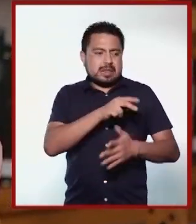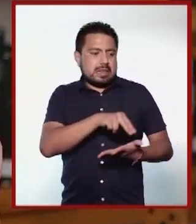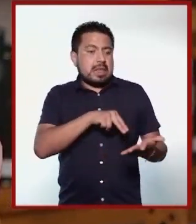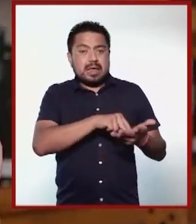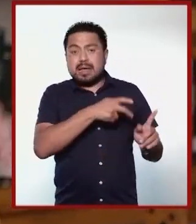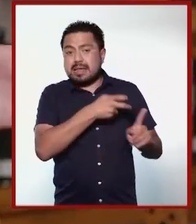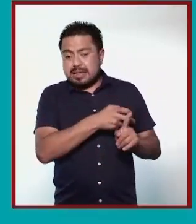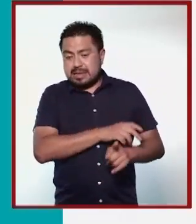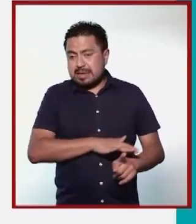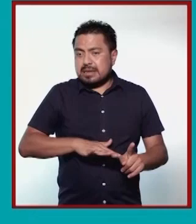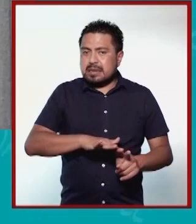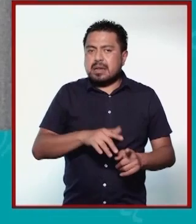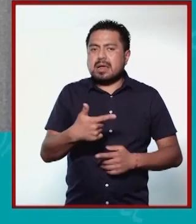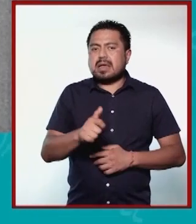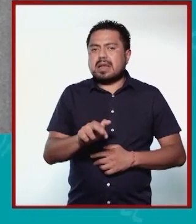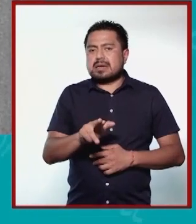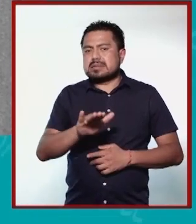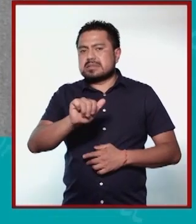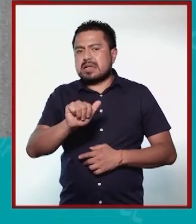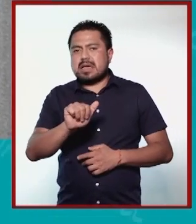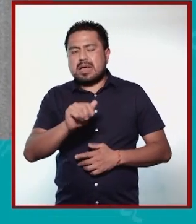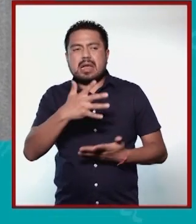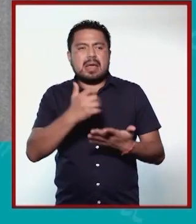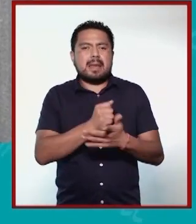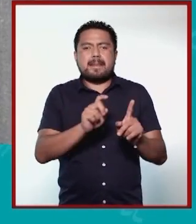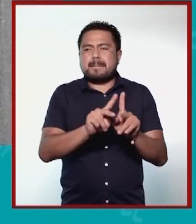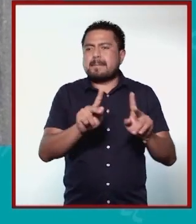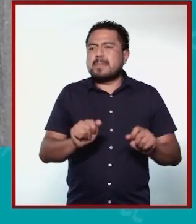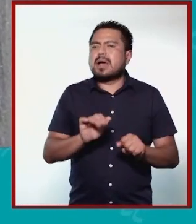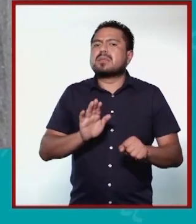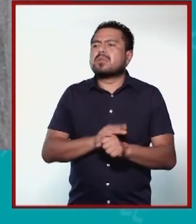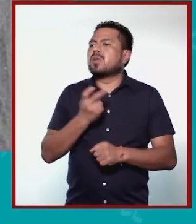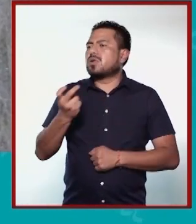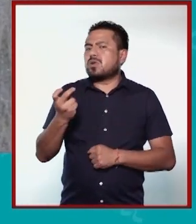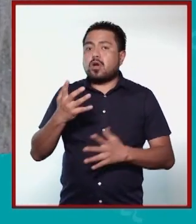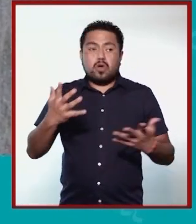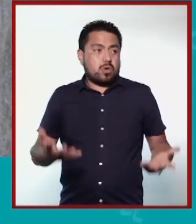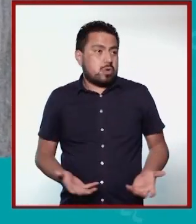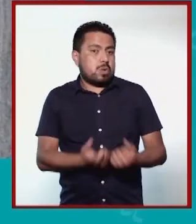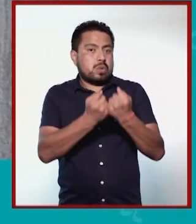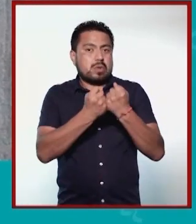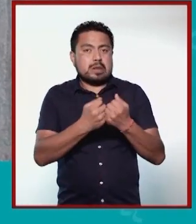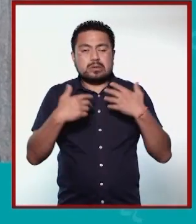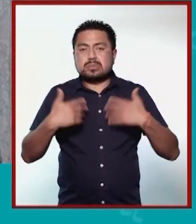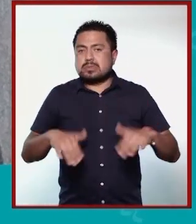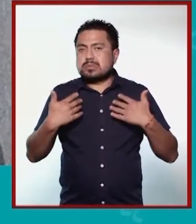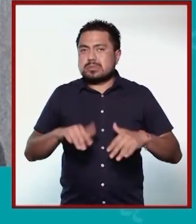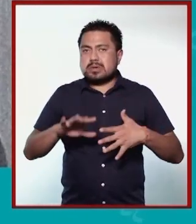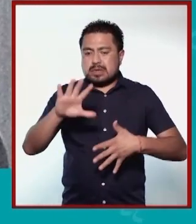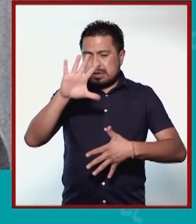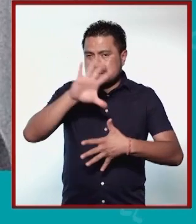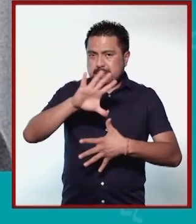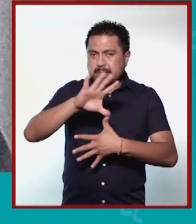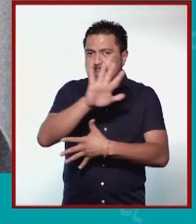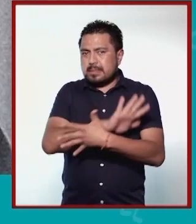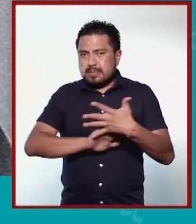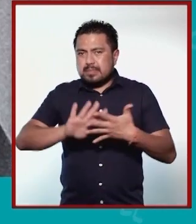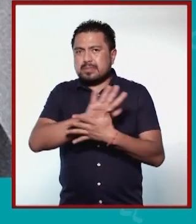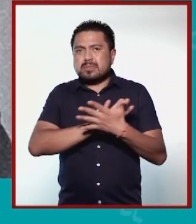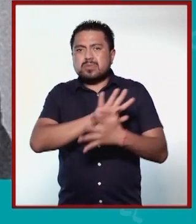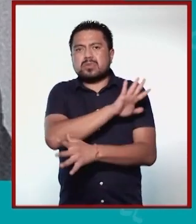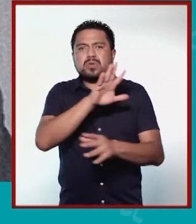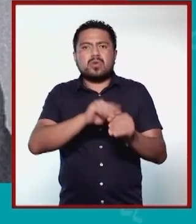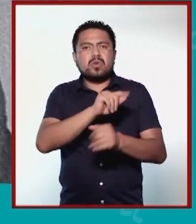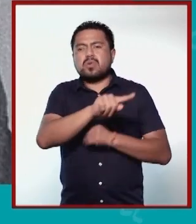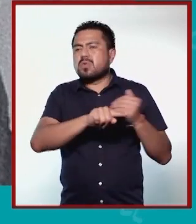¿no? García Robles, que fue Premio Nobel de la Paz, porque él logró que el continente americano, en toda el